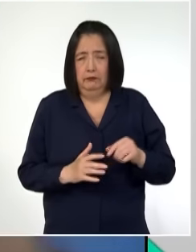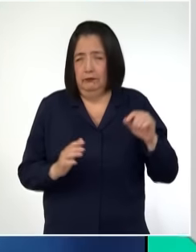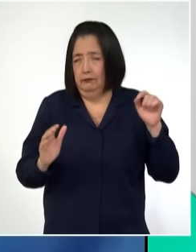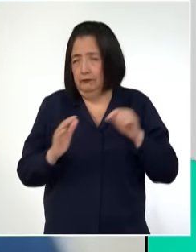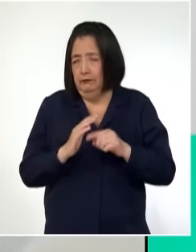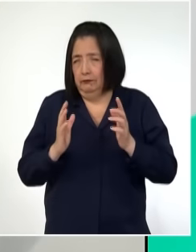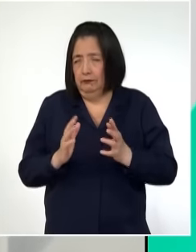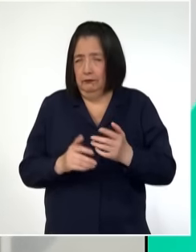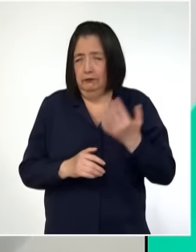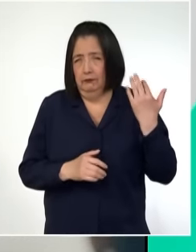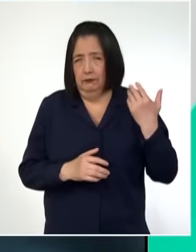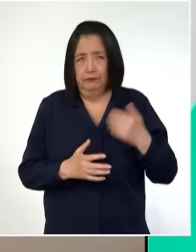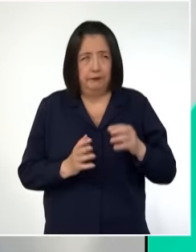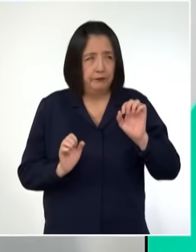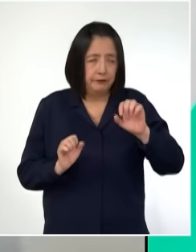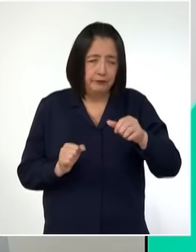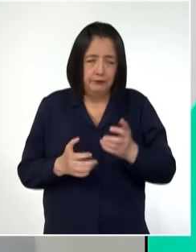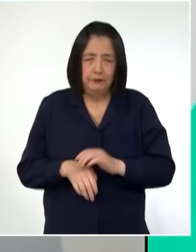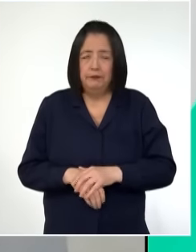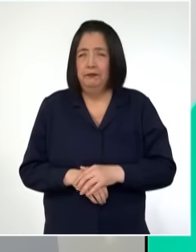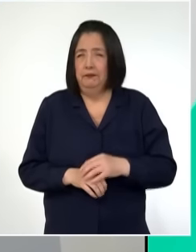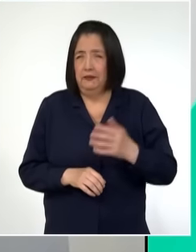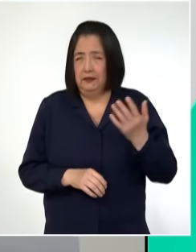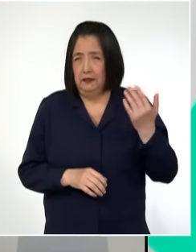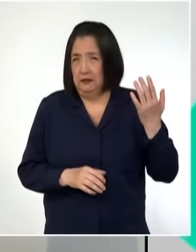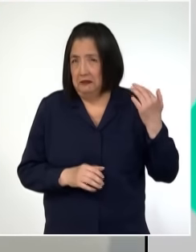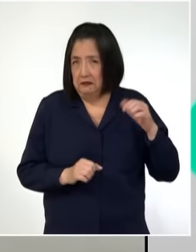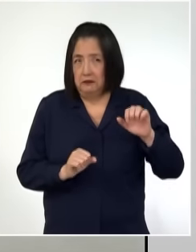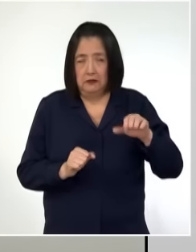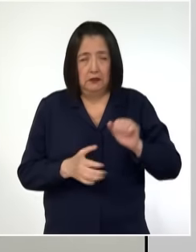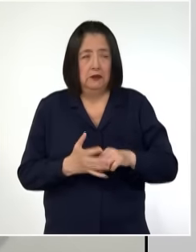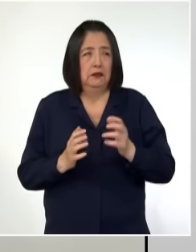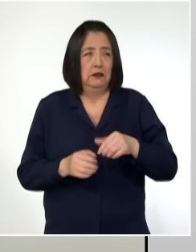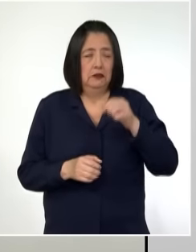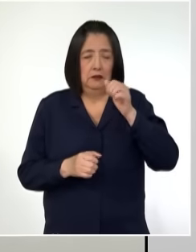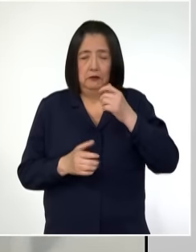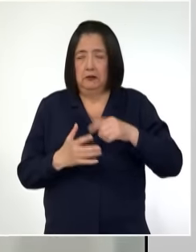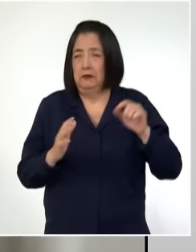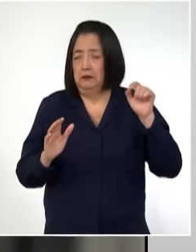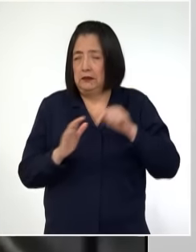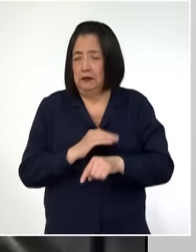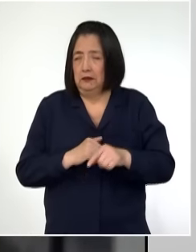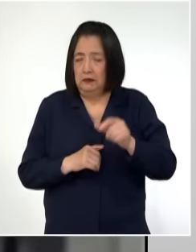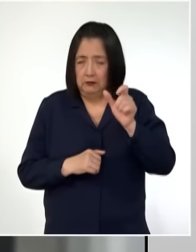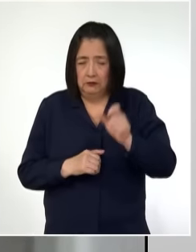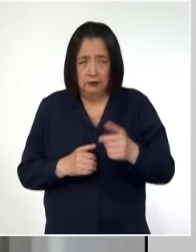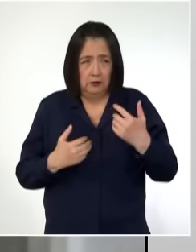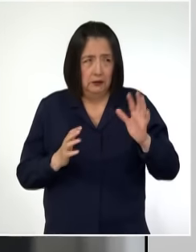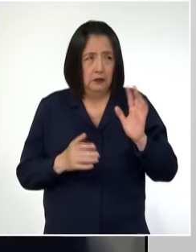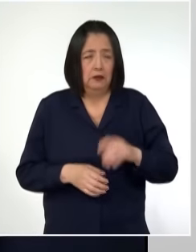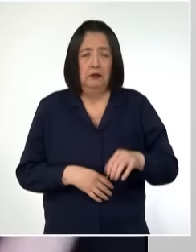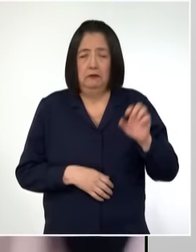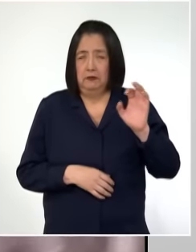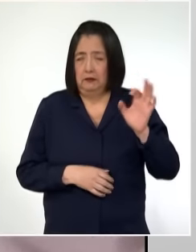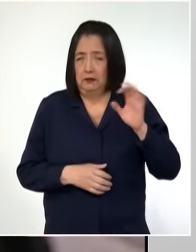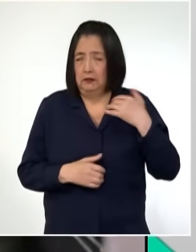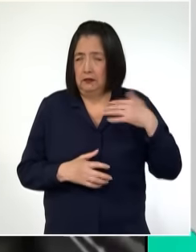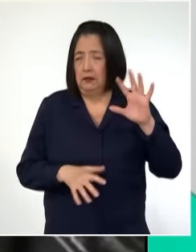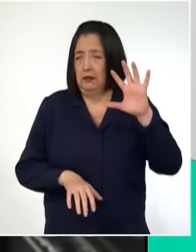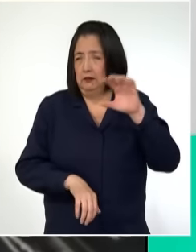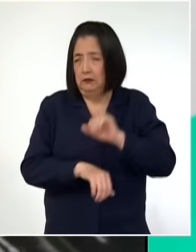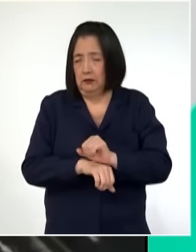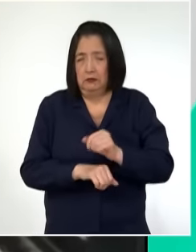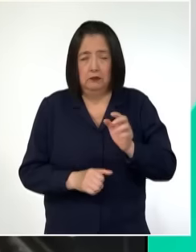asesinato que se registró este último fin de semana. Ah, claro, el fin de semana ha sido asesinada una persona que ya nosotros en el mes de febrero lo habíamos